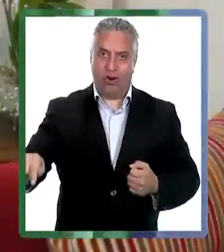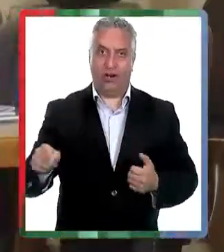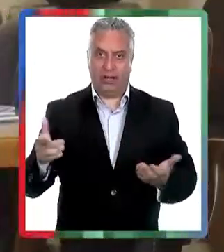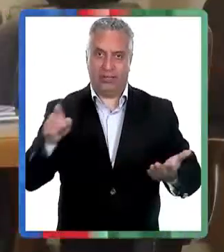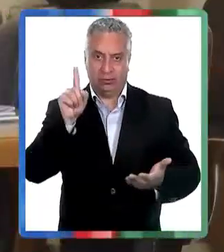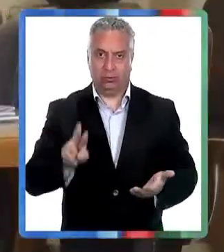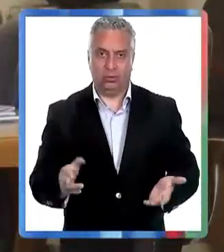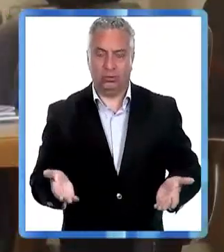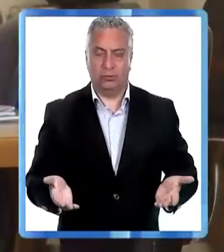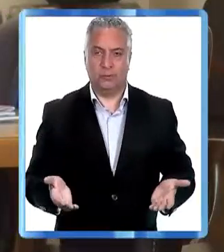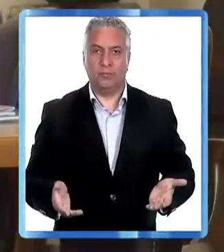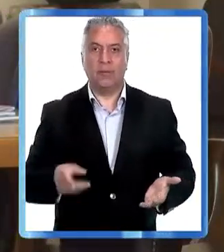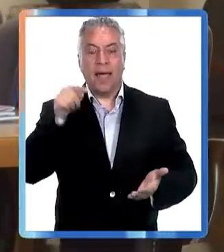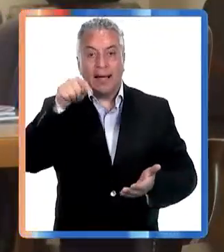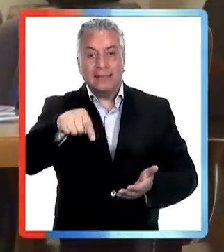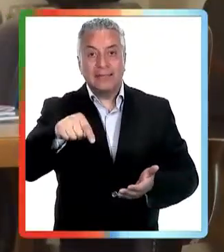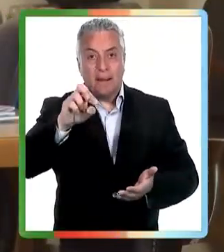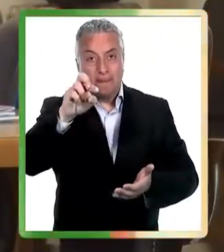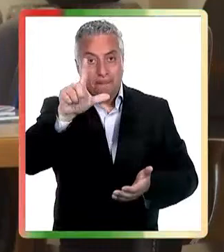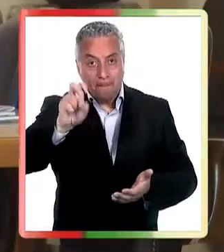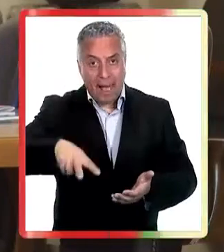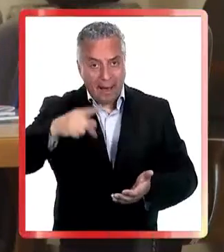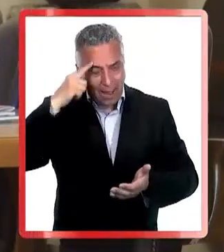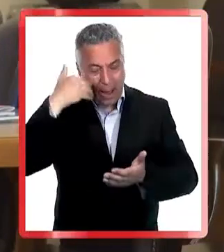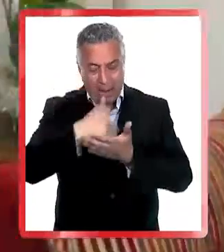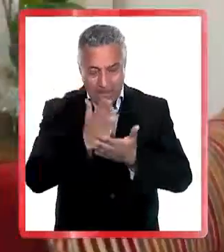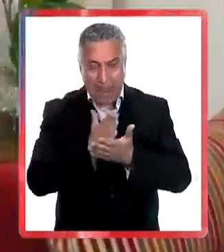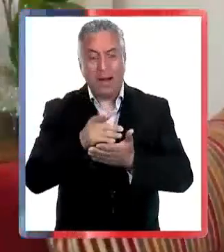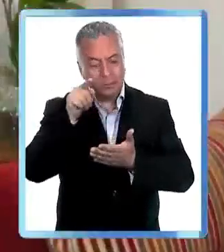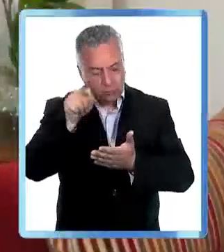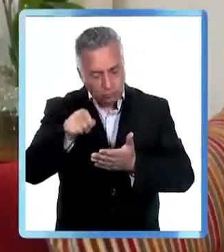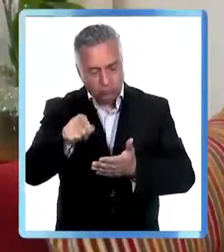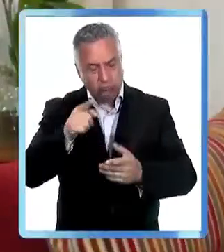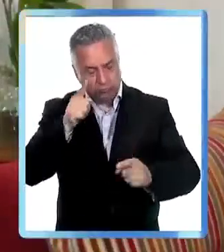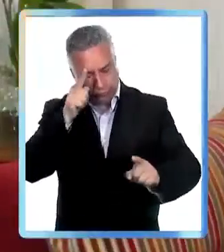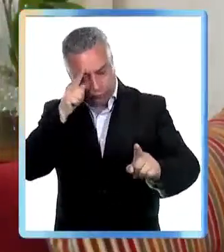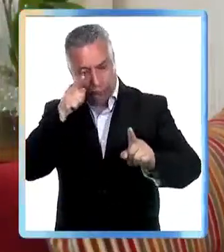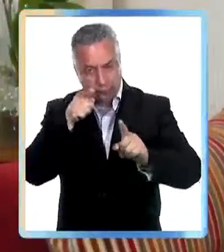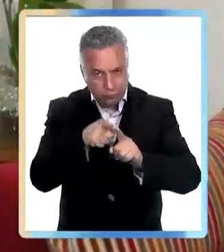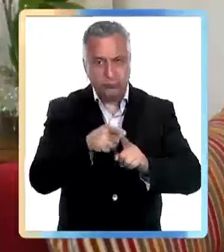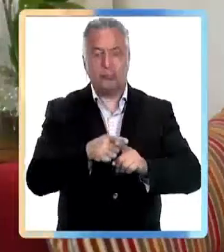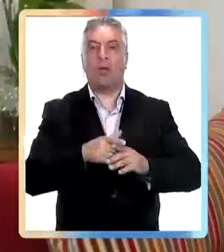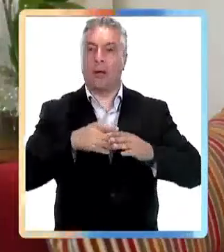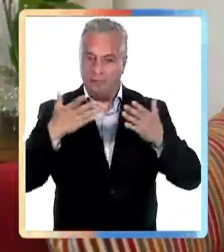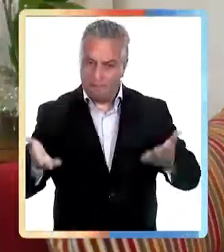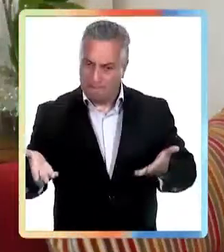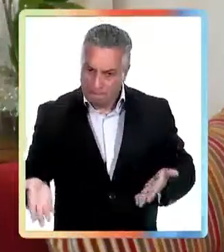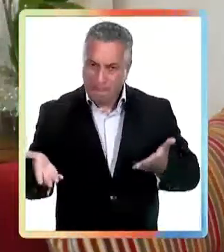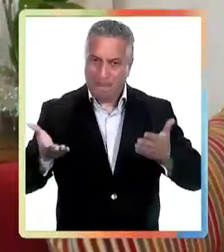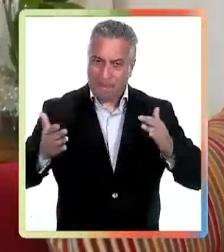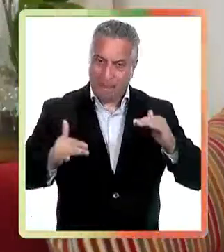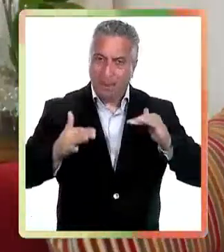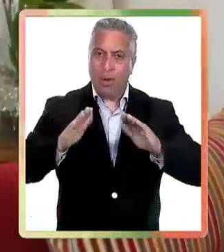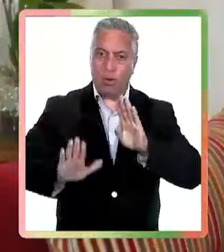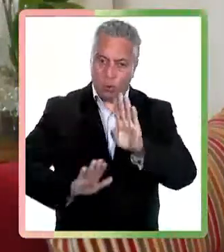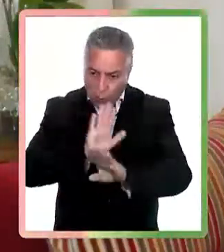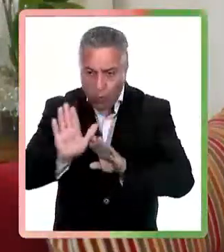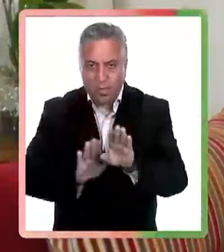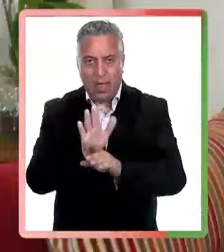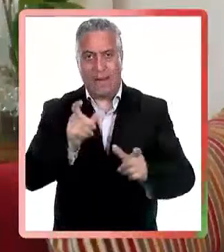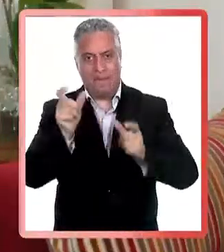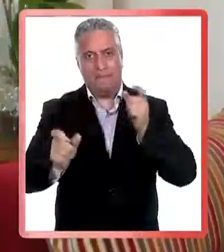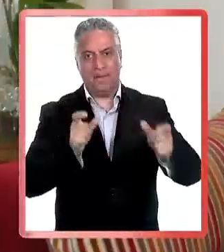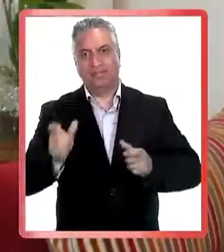afectadas. Entonces, este plan Buen Vivir va a eso, más Estado, nivelar hacia arriba, cuidar a nuestra